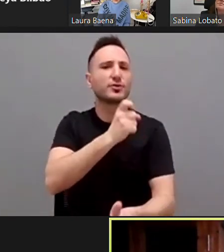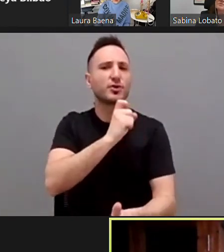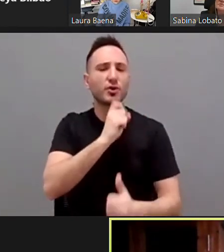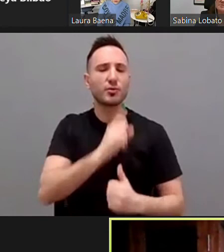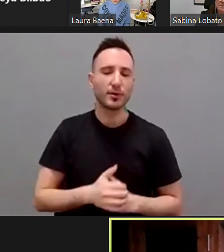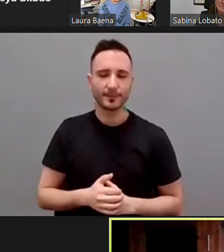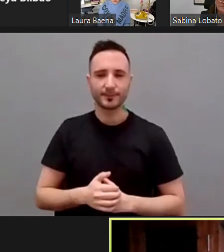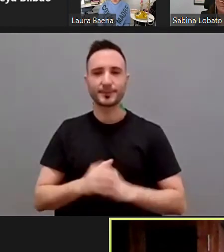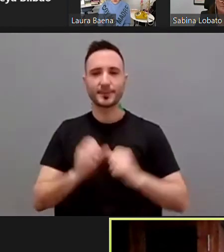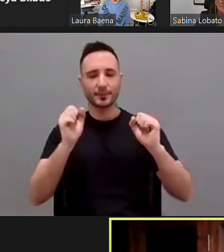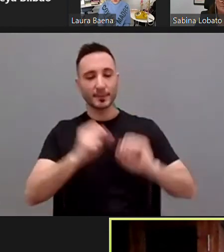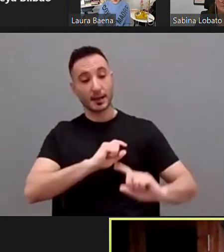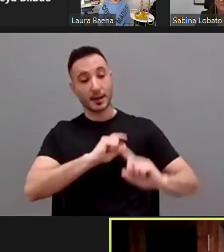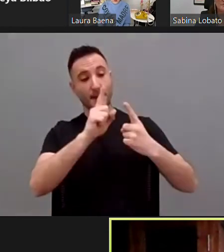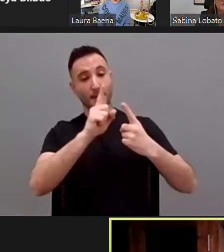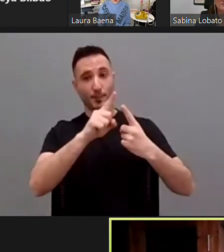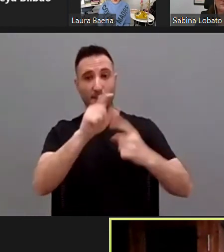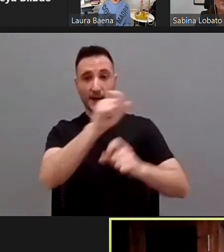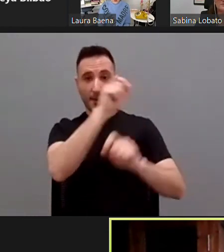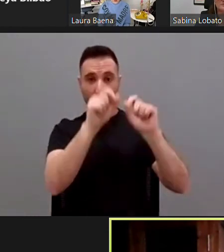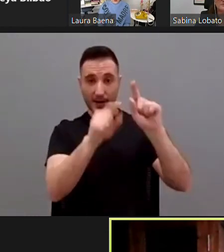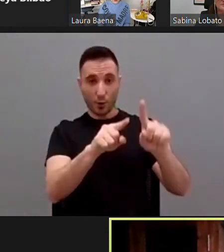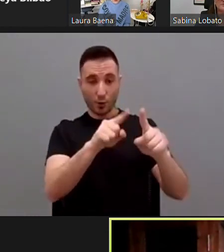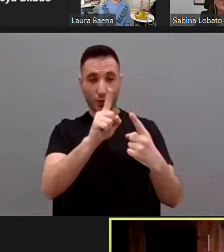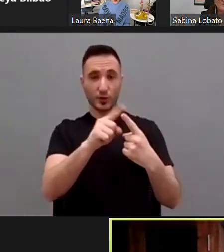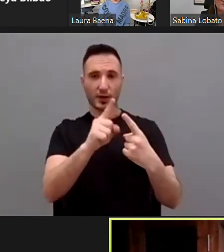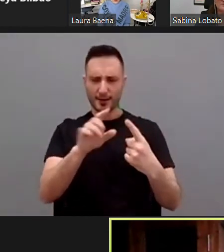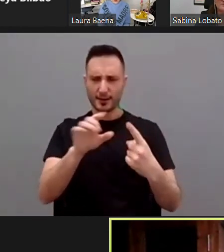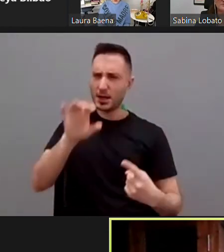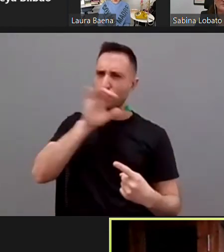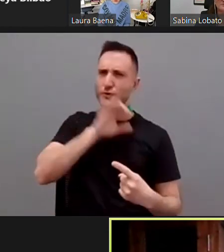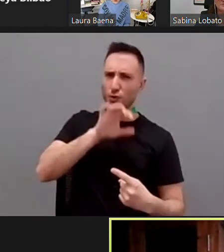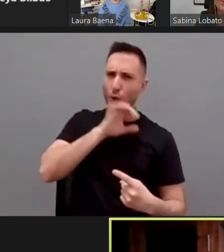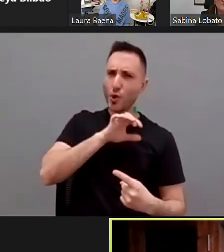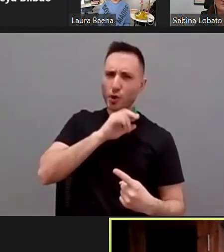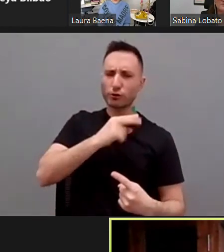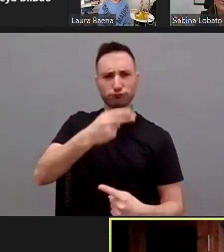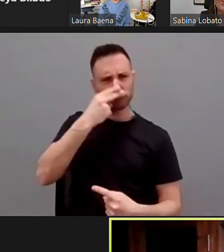primera pregunta, es curiosa y es interesante